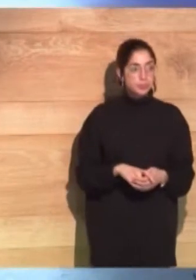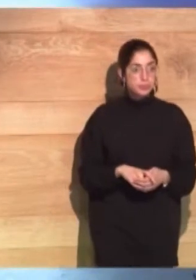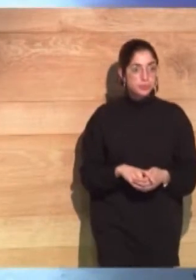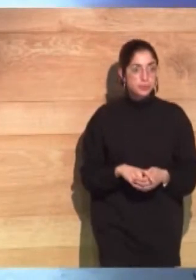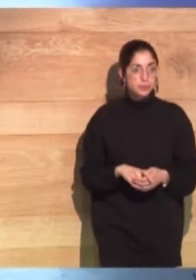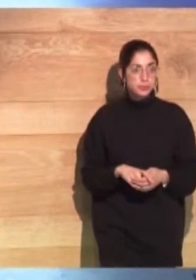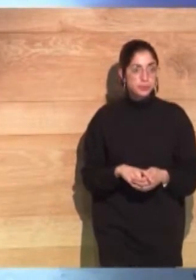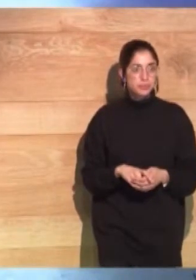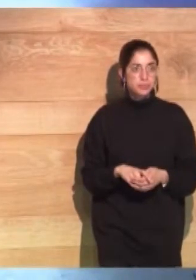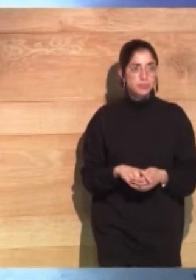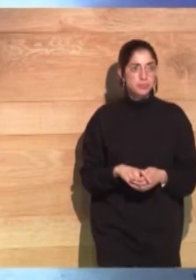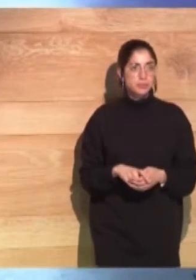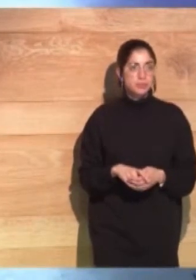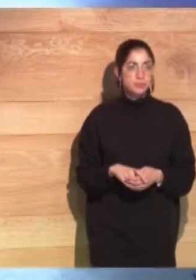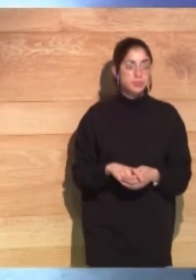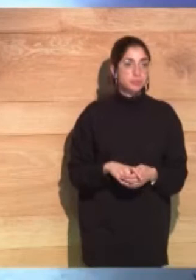Y